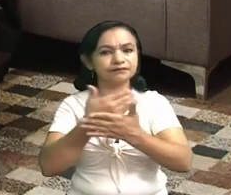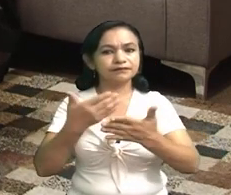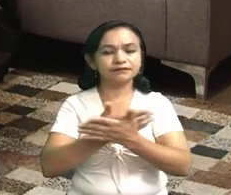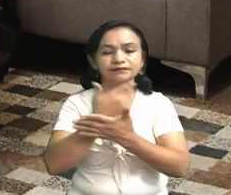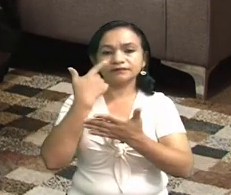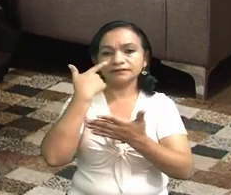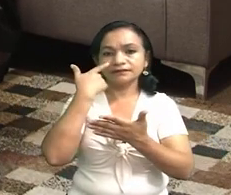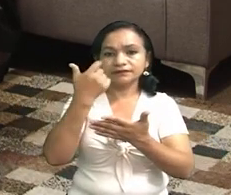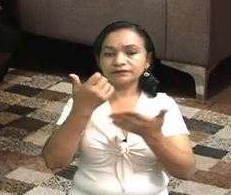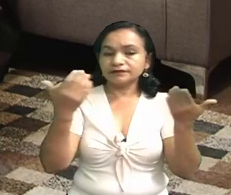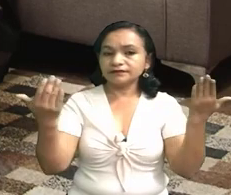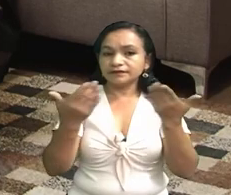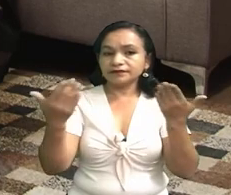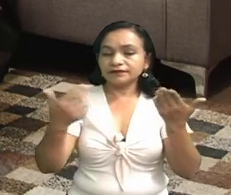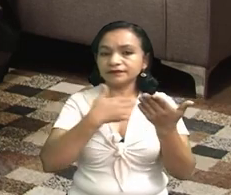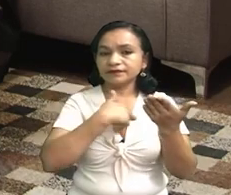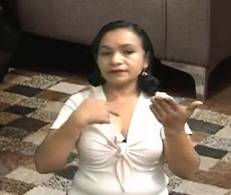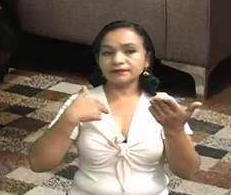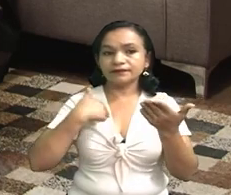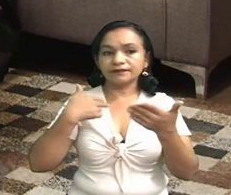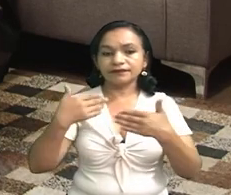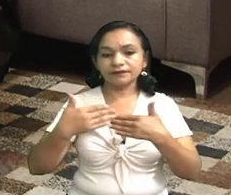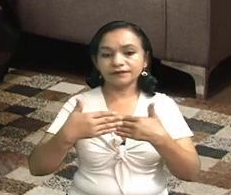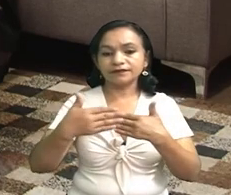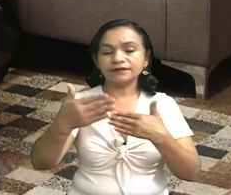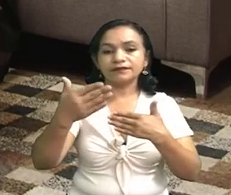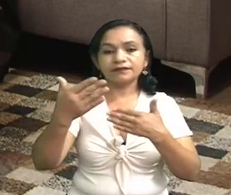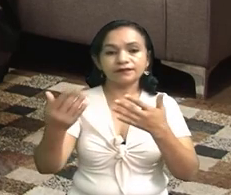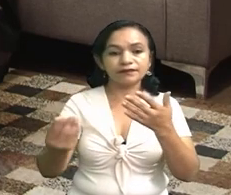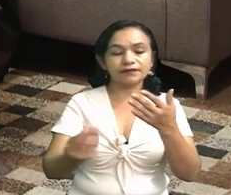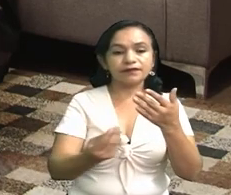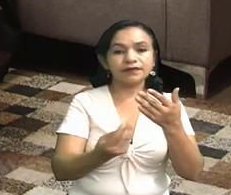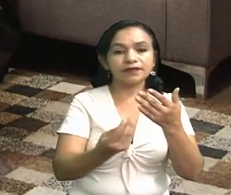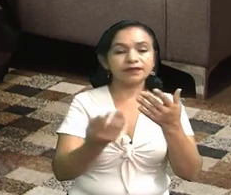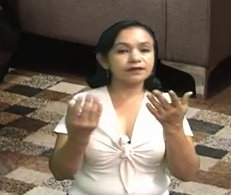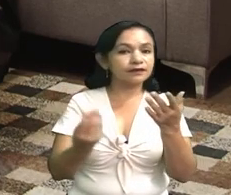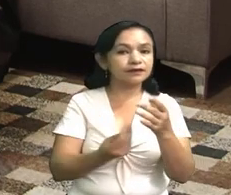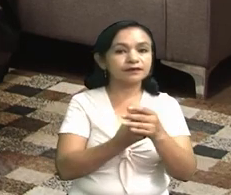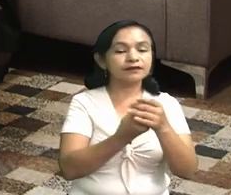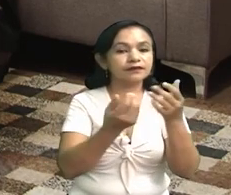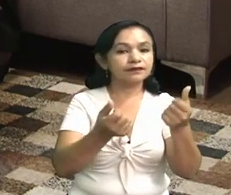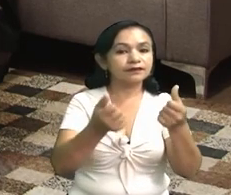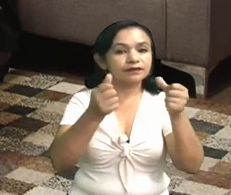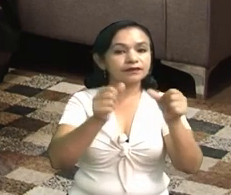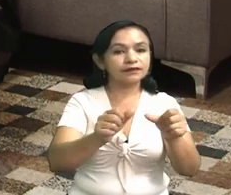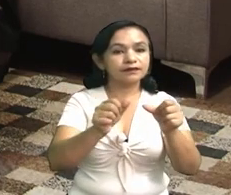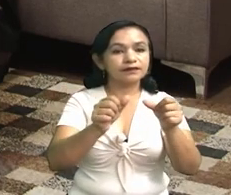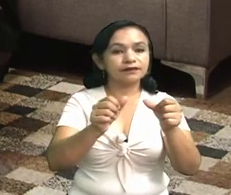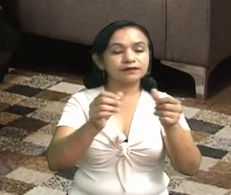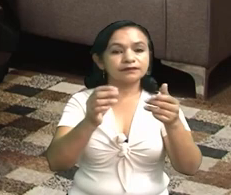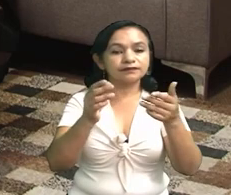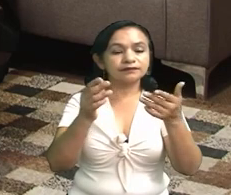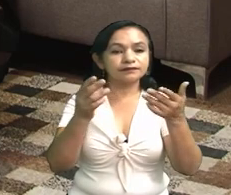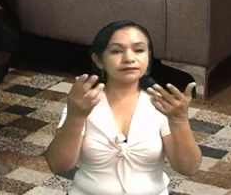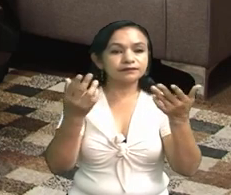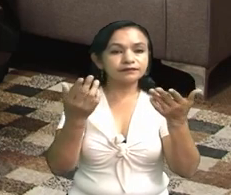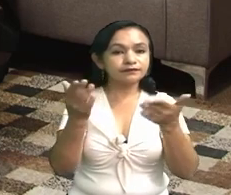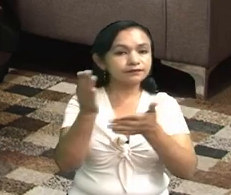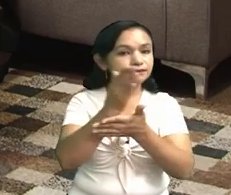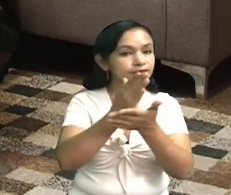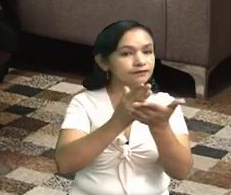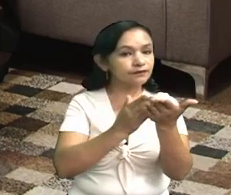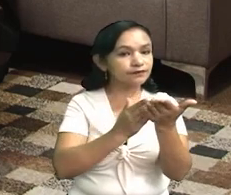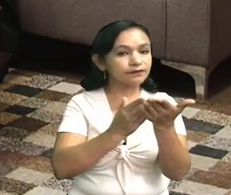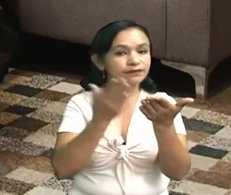Conocer cómo va a darse precisamente la inclusión de este convenio en aspectos de la currícula, es decir, ¿habrán